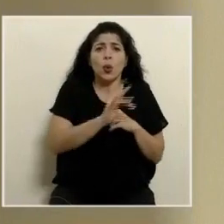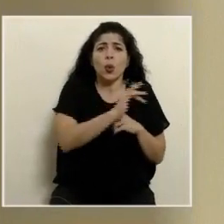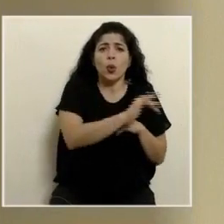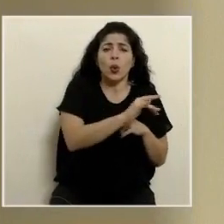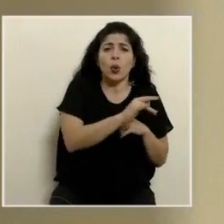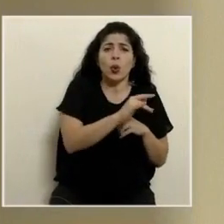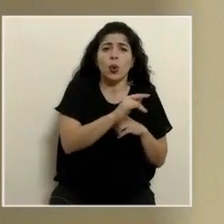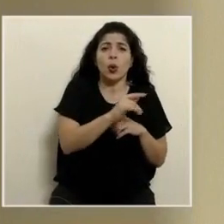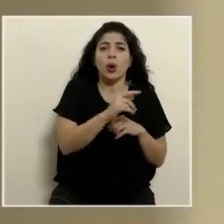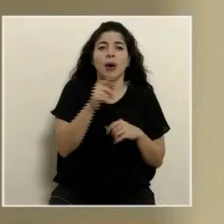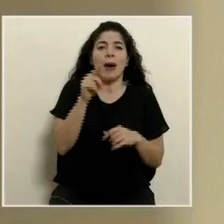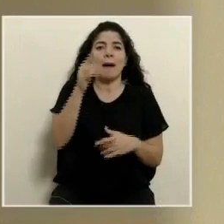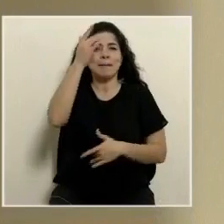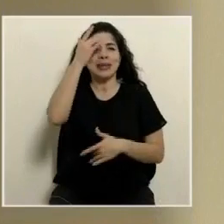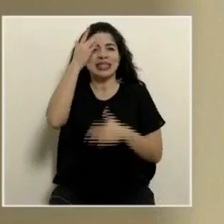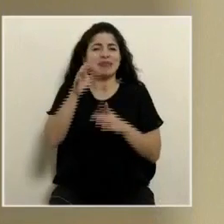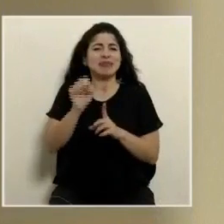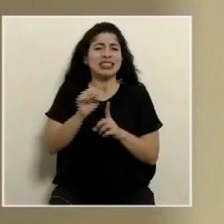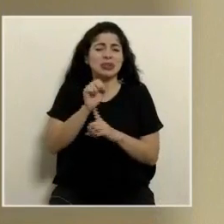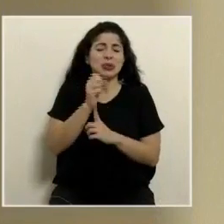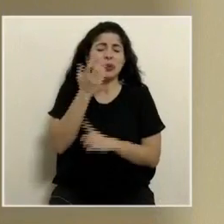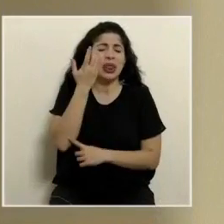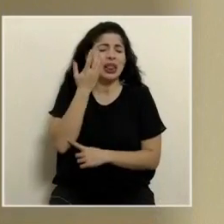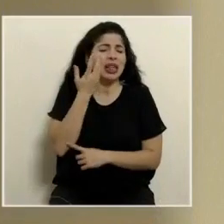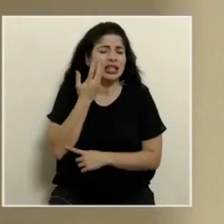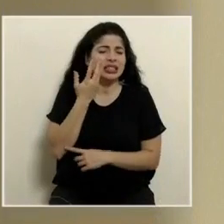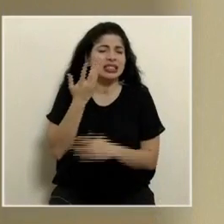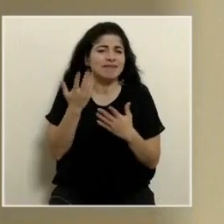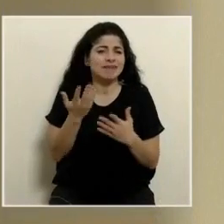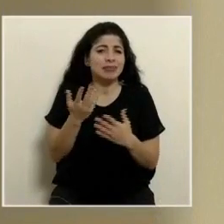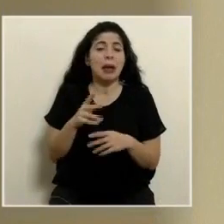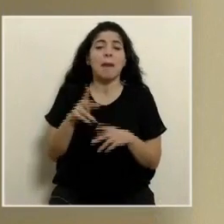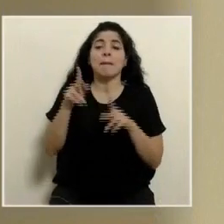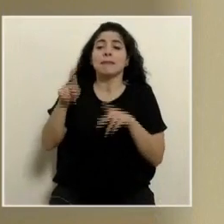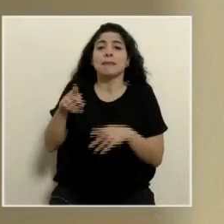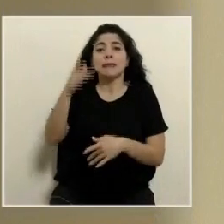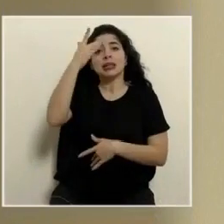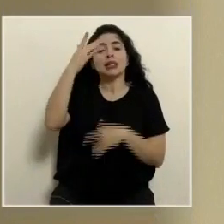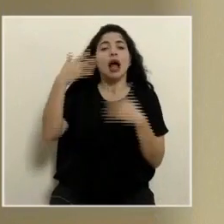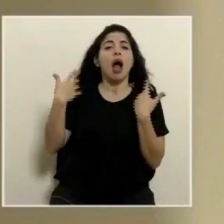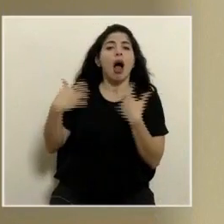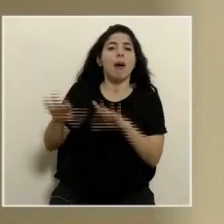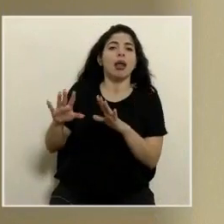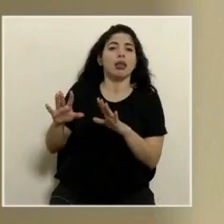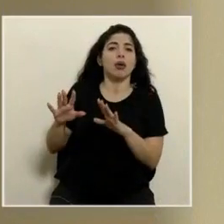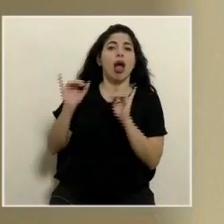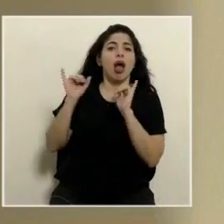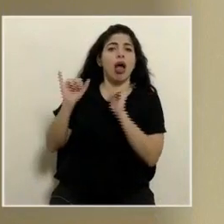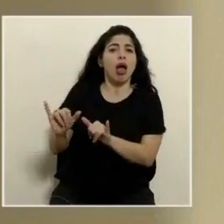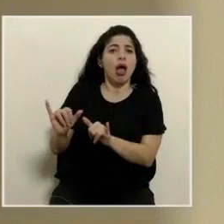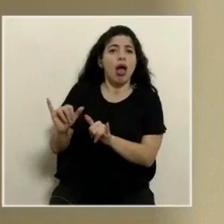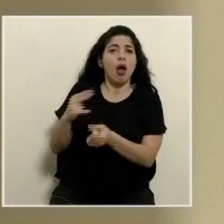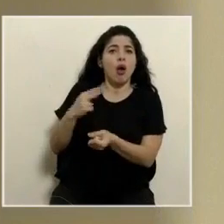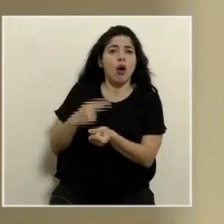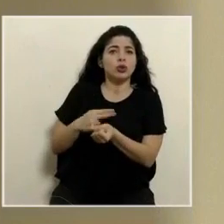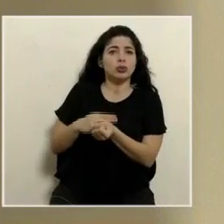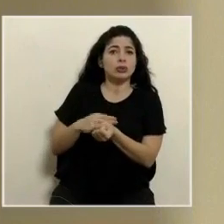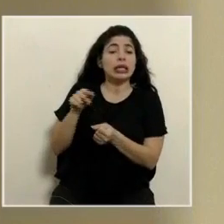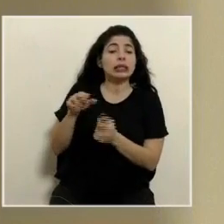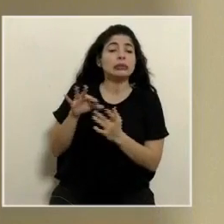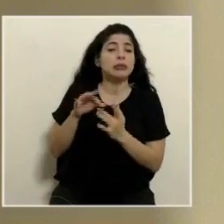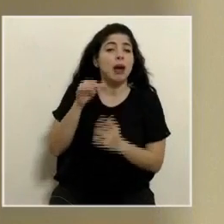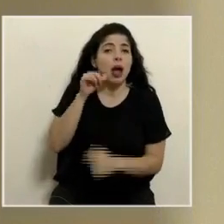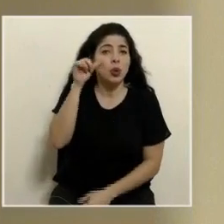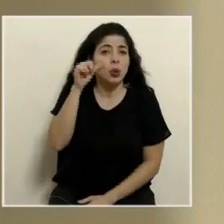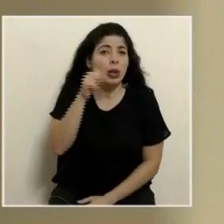que sufren de un fenómeno muy triste social, que son pacientes abandonados en nuestros hospitales. Estamos hablando principalmente de